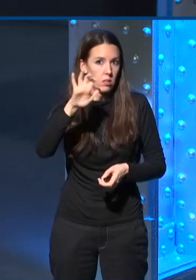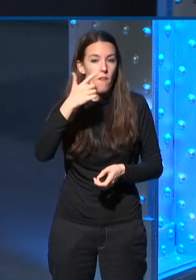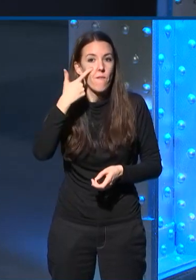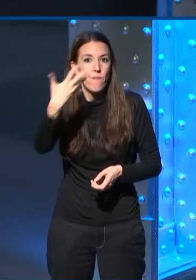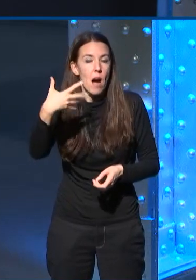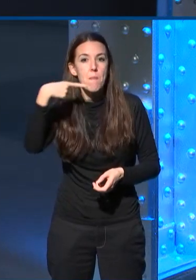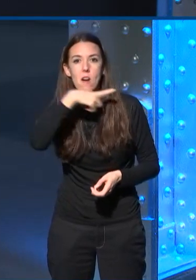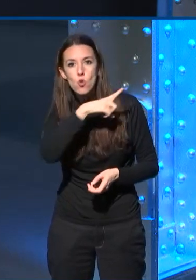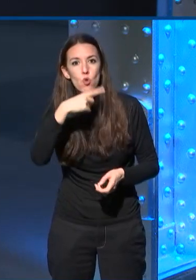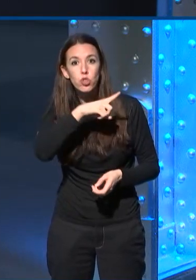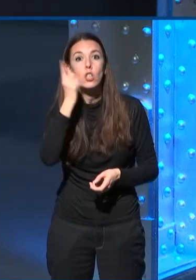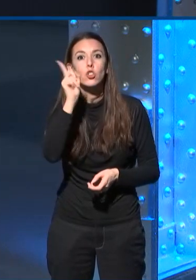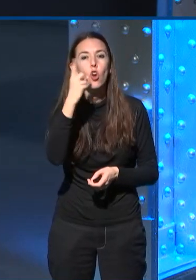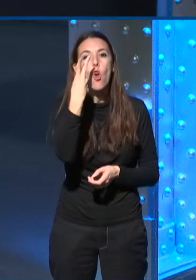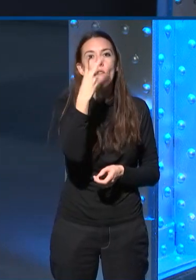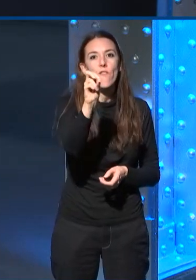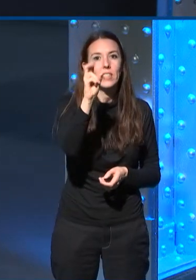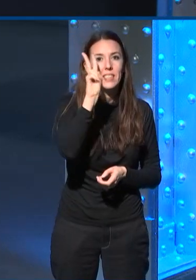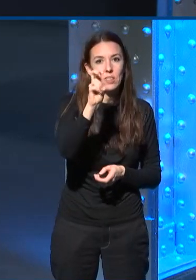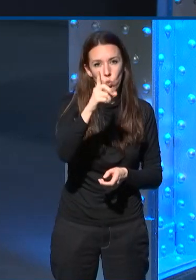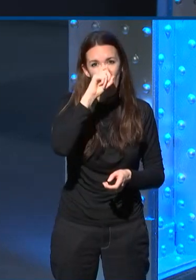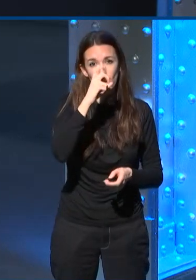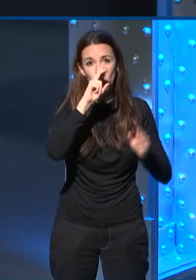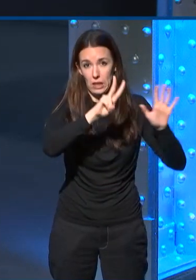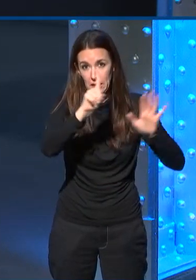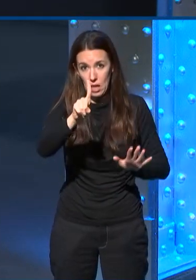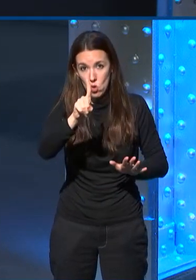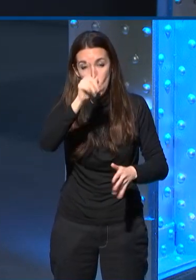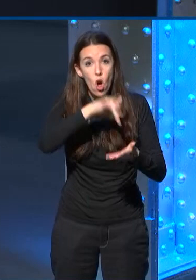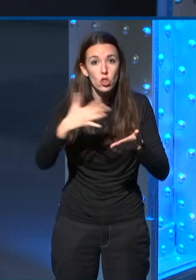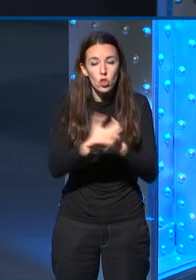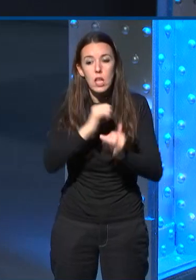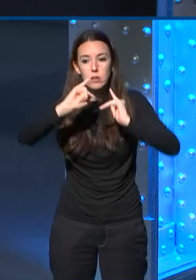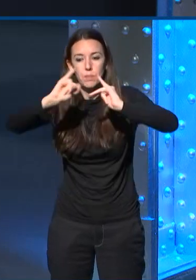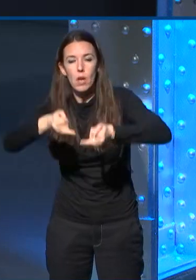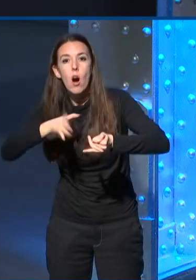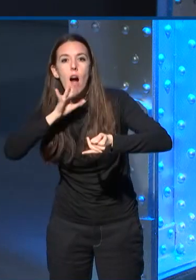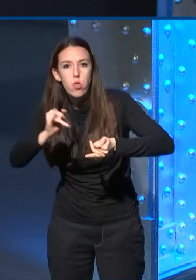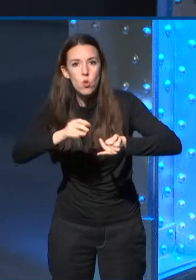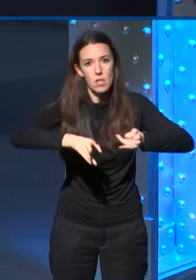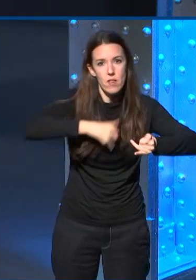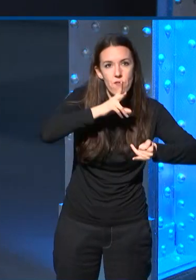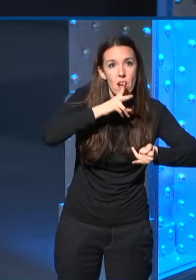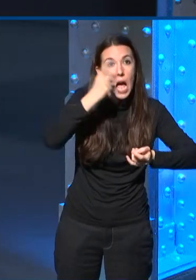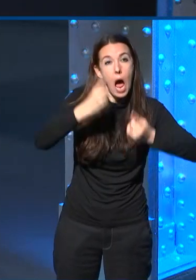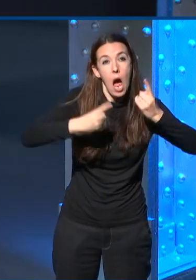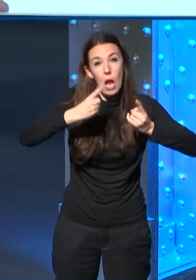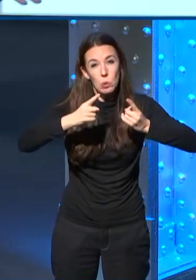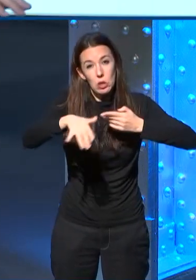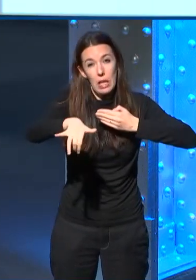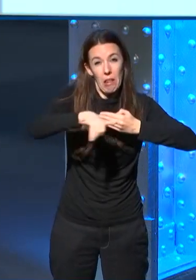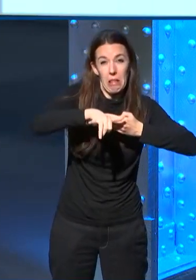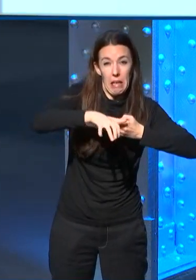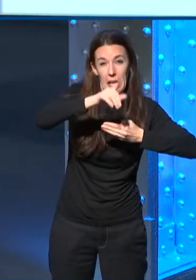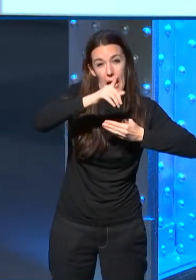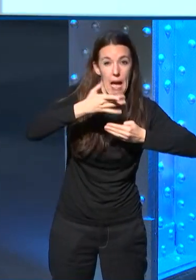nave rusa que solo transmitió 20 segundos en el 71, las demás han aterrizado todas en zonas azules y verdes, y alguna arriesgando ya acercándose a un amarillo,